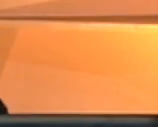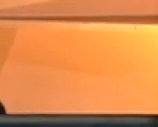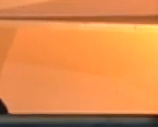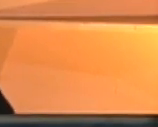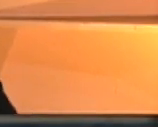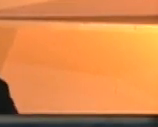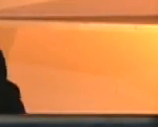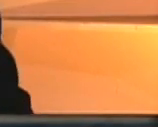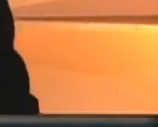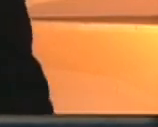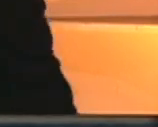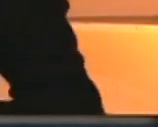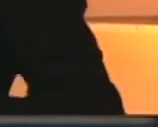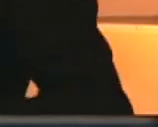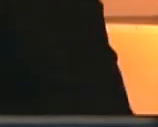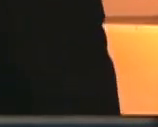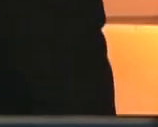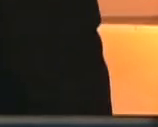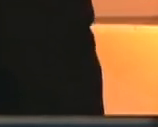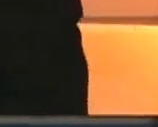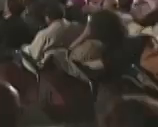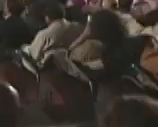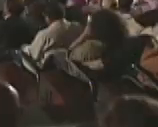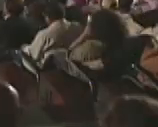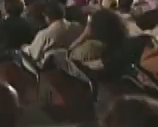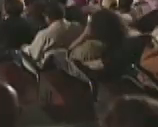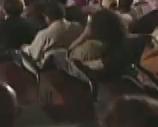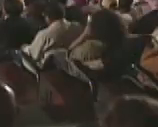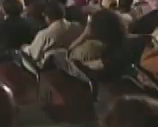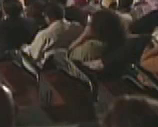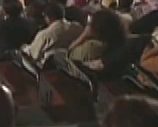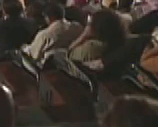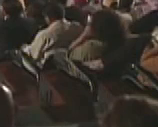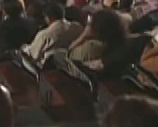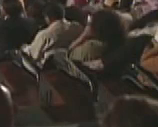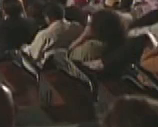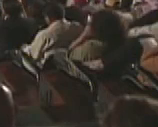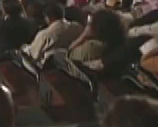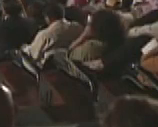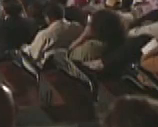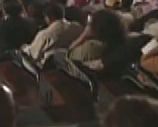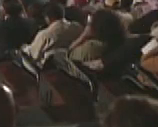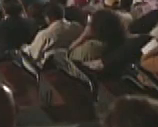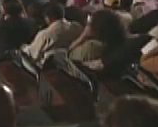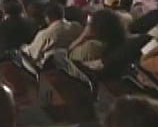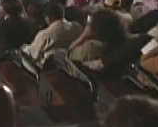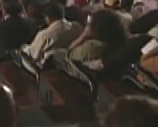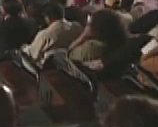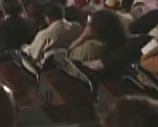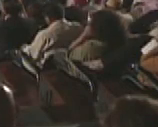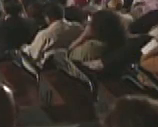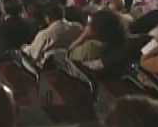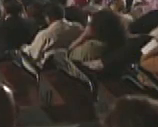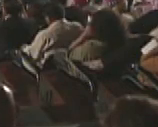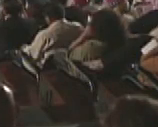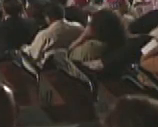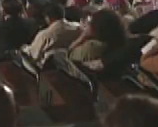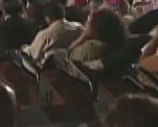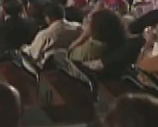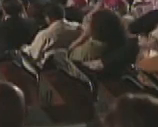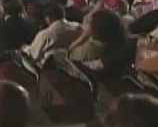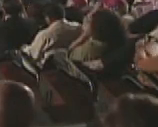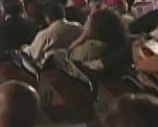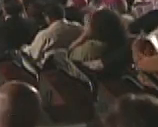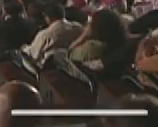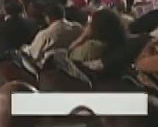hermana representante de los pueblos indígenas, a los presidentes y vicepresidentes de las 22 comisiones de trabajo de la